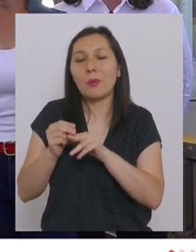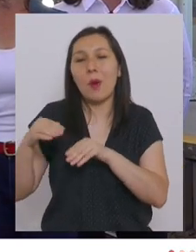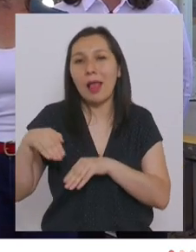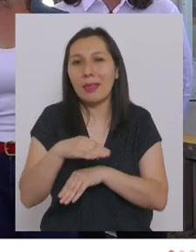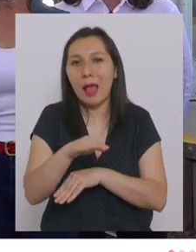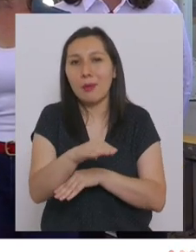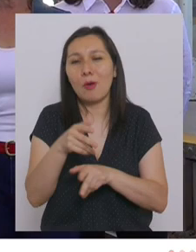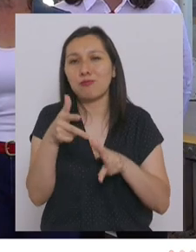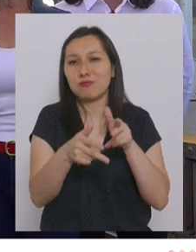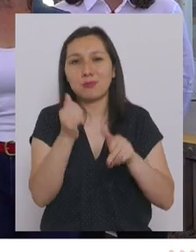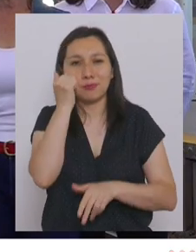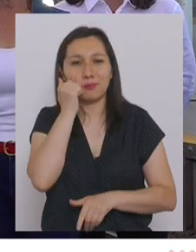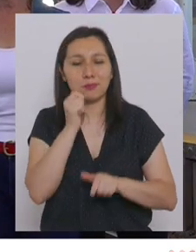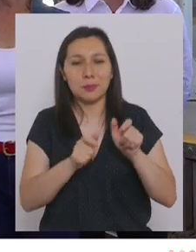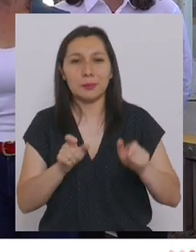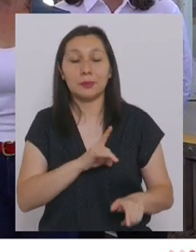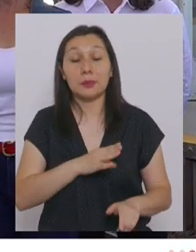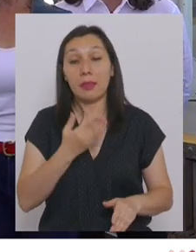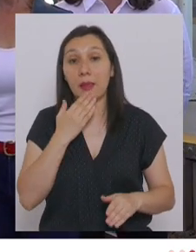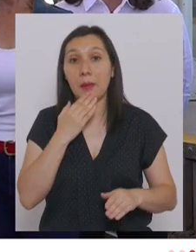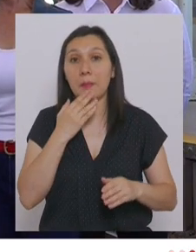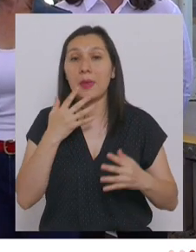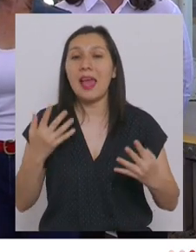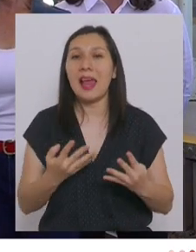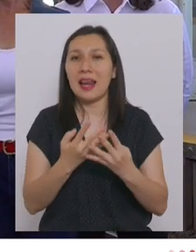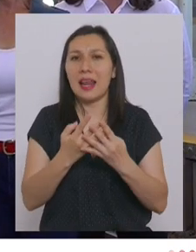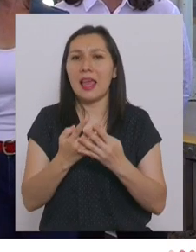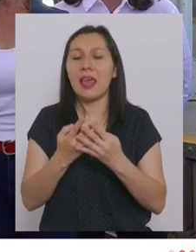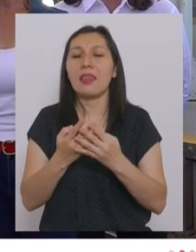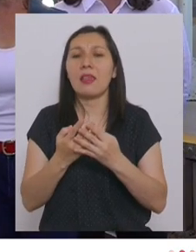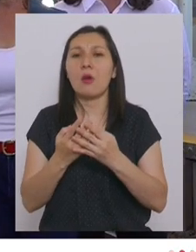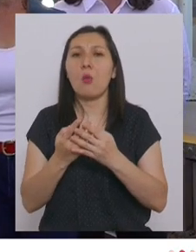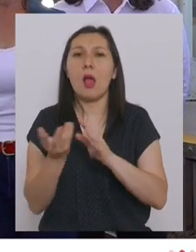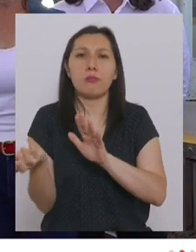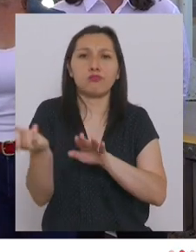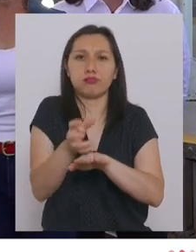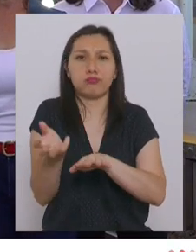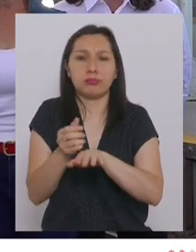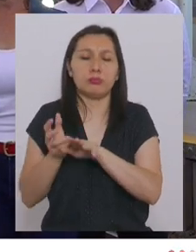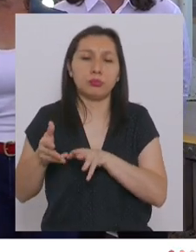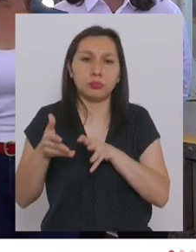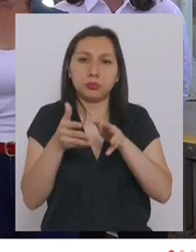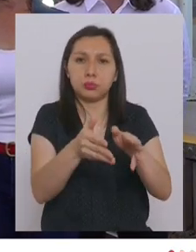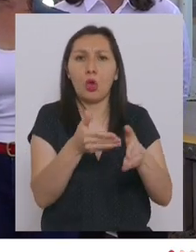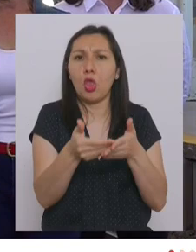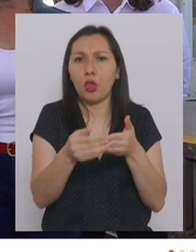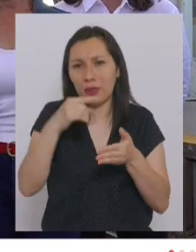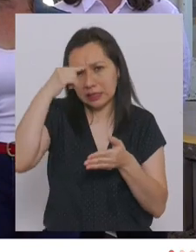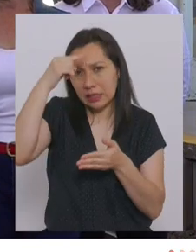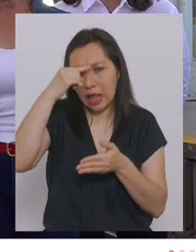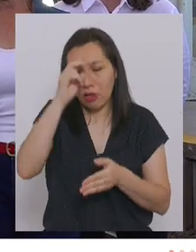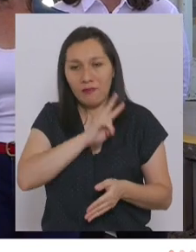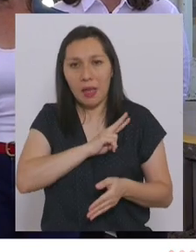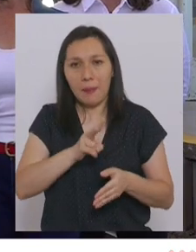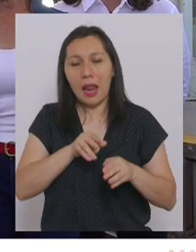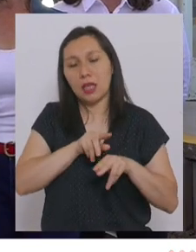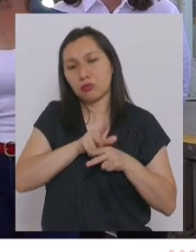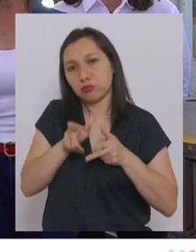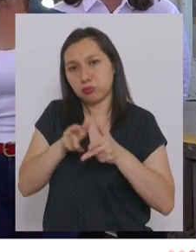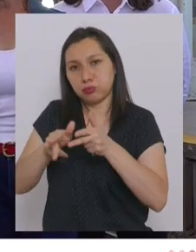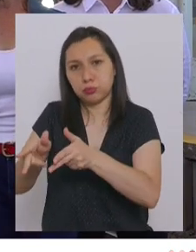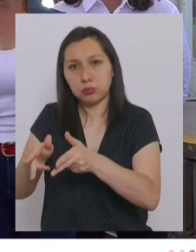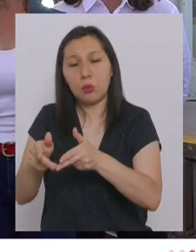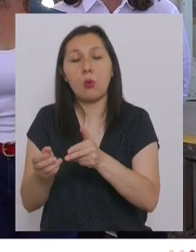chilenos. Hemos fortalecido también las redes de carga, especialmente con los puertos de San Antonio y Valparaíso. Iniciamos un